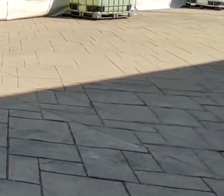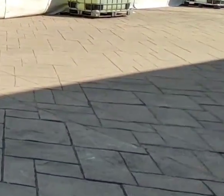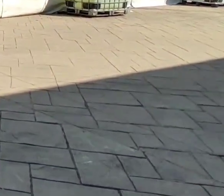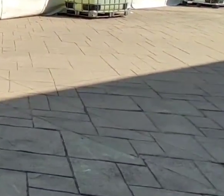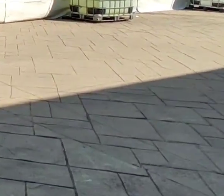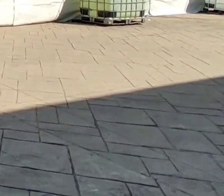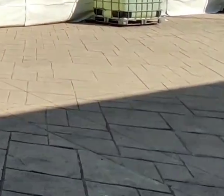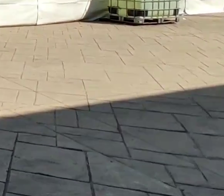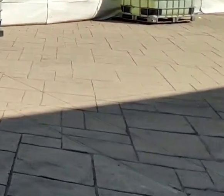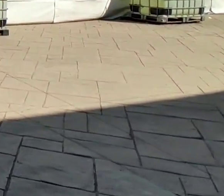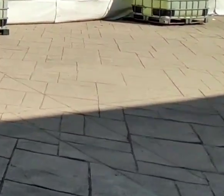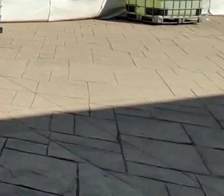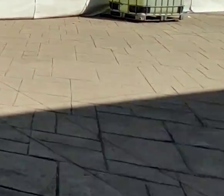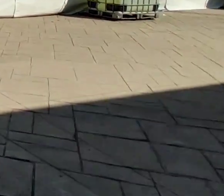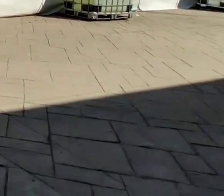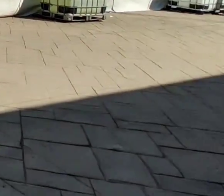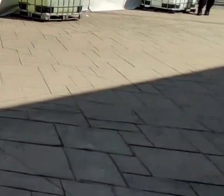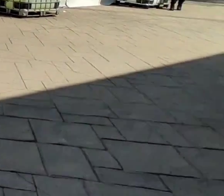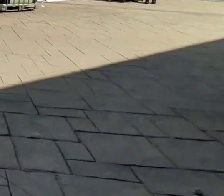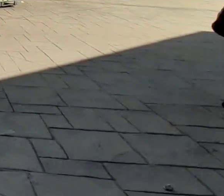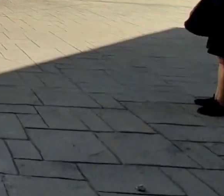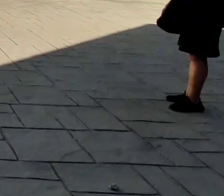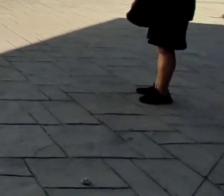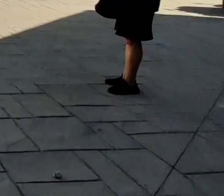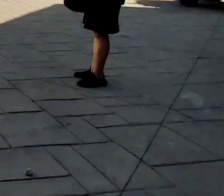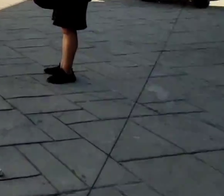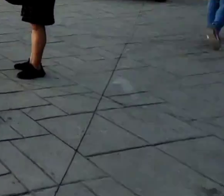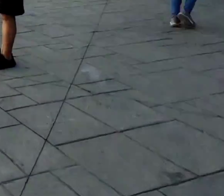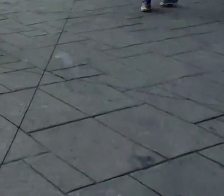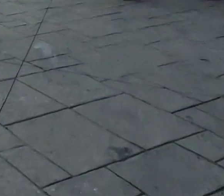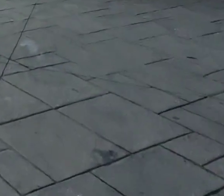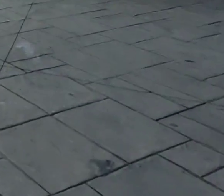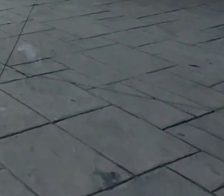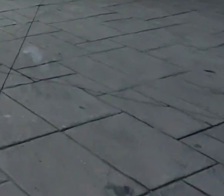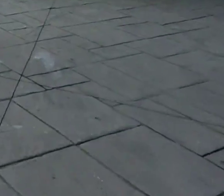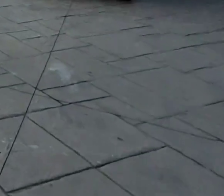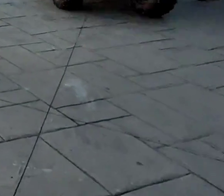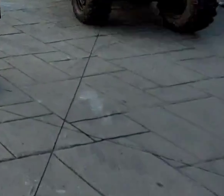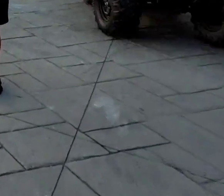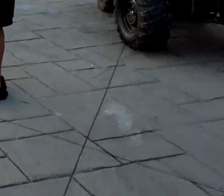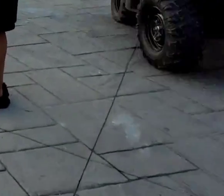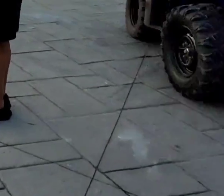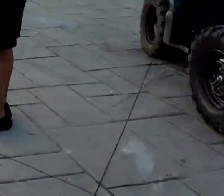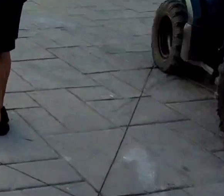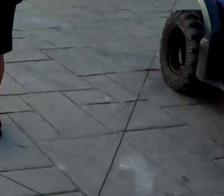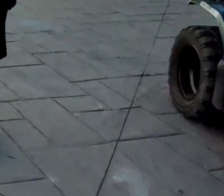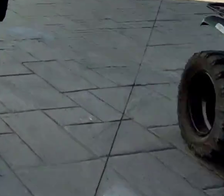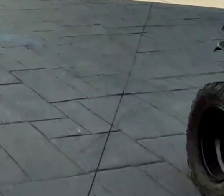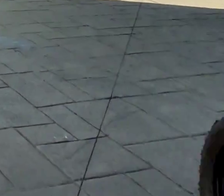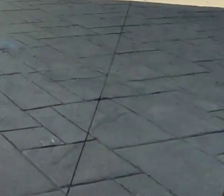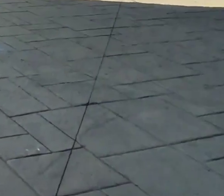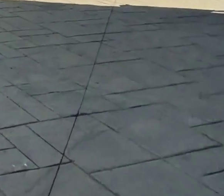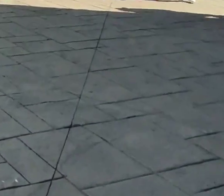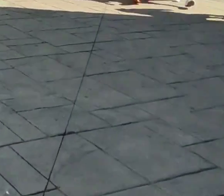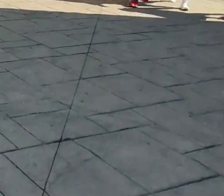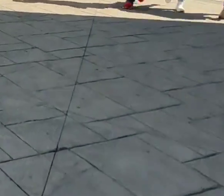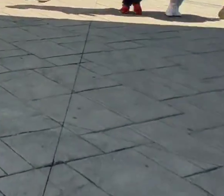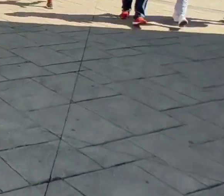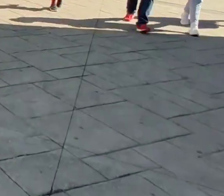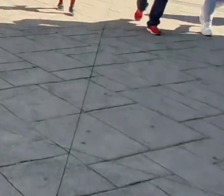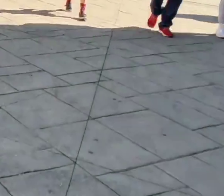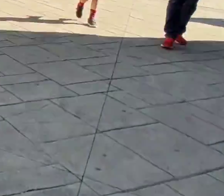comentando que ya se están entregando las tarjetas, así como lo marca la